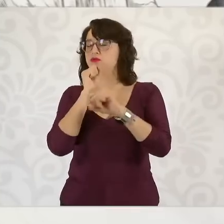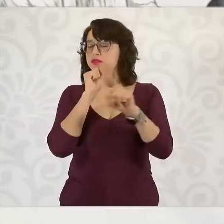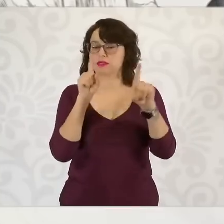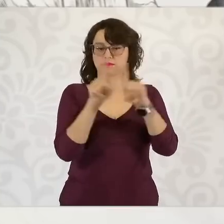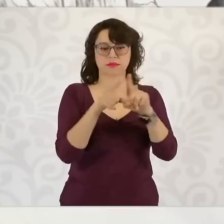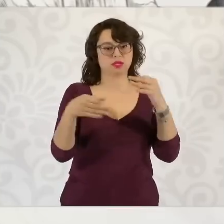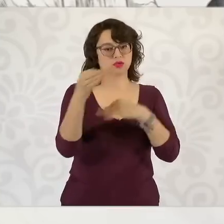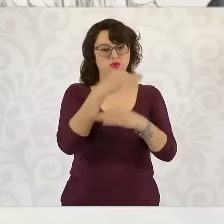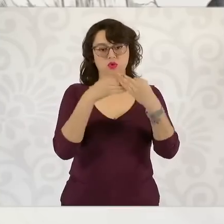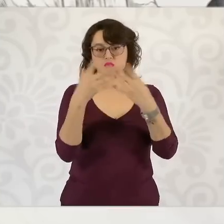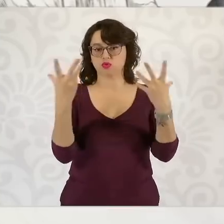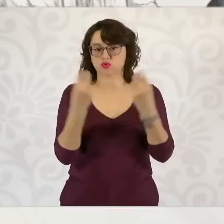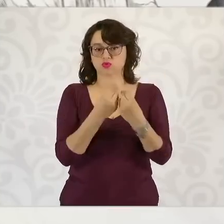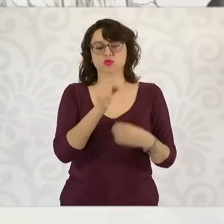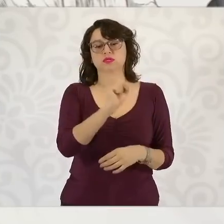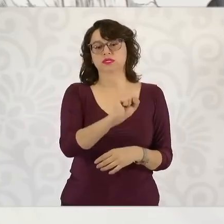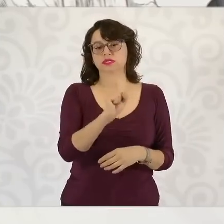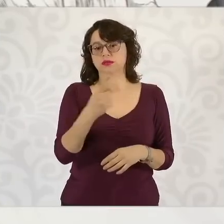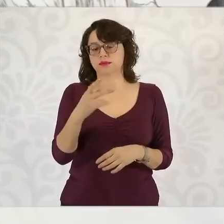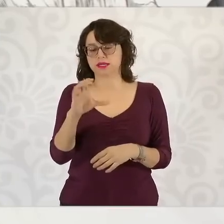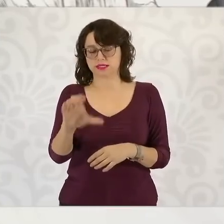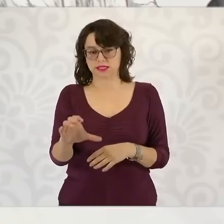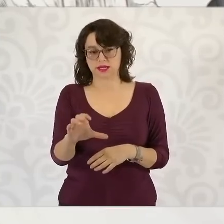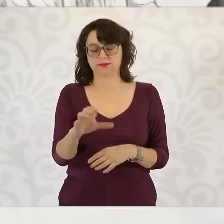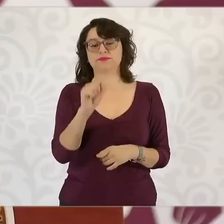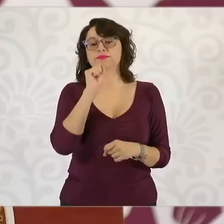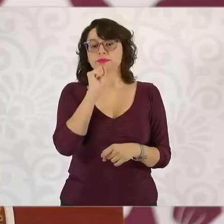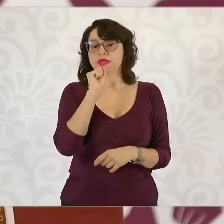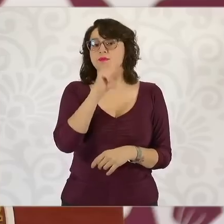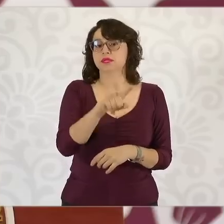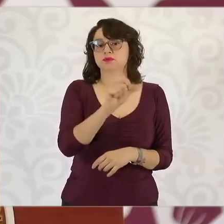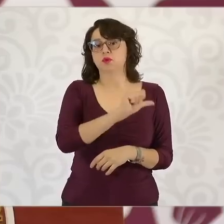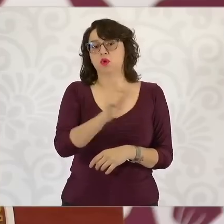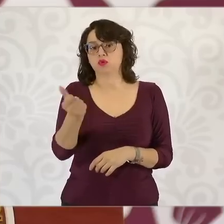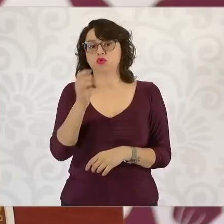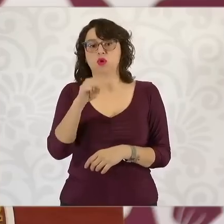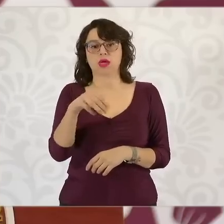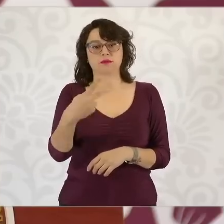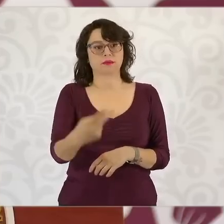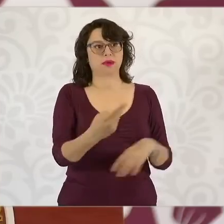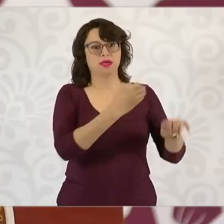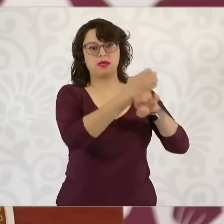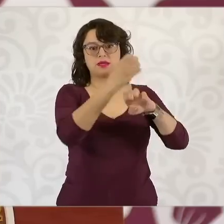la Secretaría de Seguridad y Protección Ciudadana, de los elementos, así como de muchos ministerios públicos y